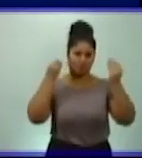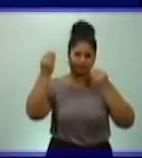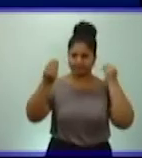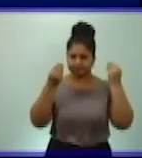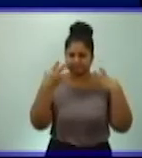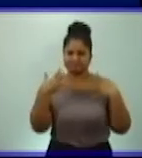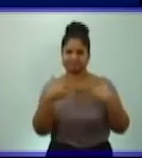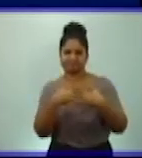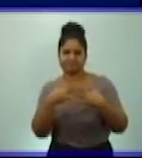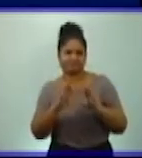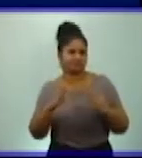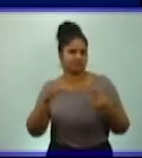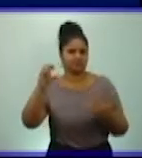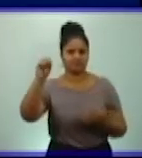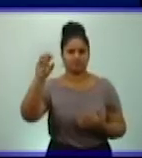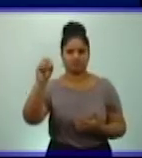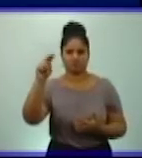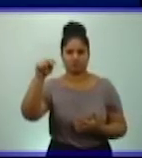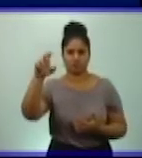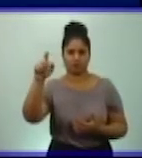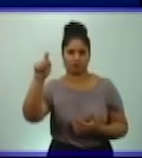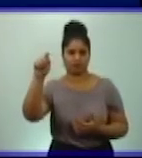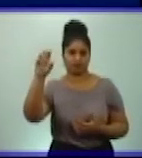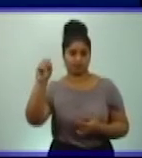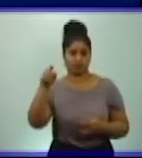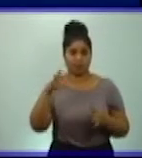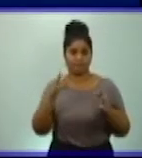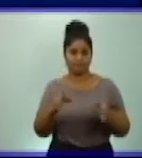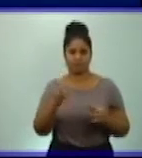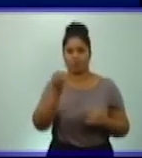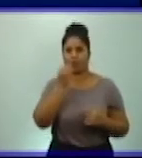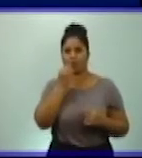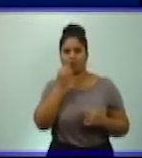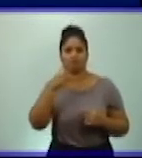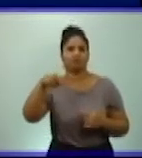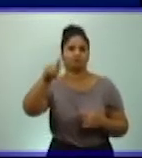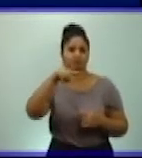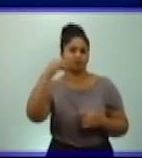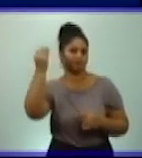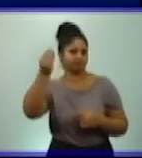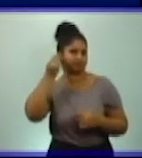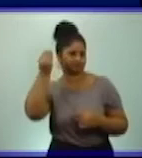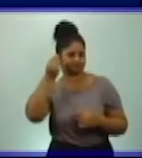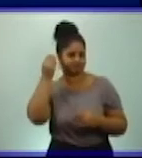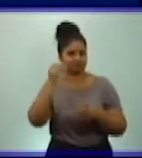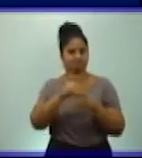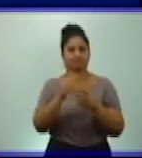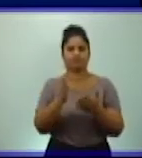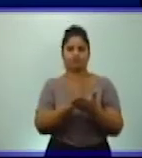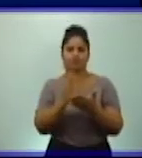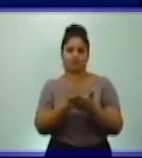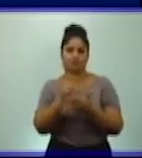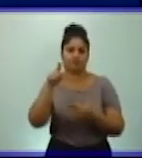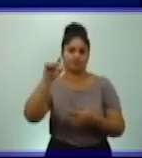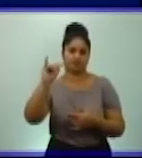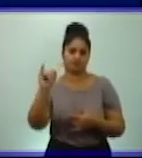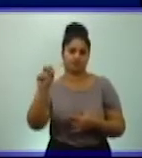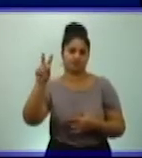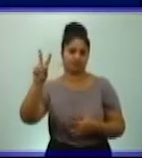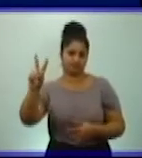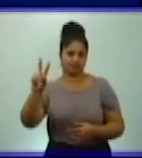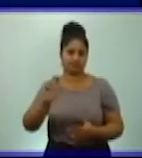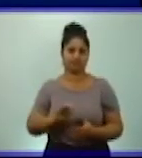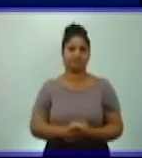Muerte Constante más allá del amor de Francisco de Quevedo, que aparece en su libro de texto en la página 162, y para ello se van a